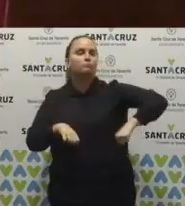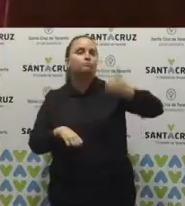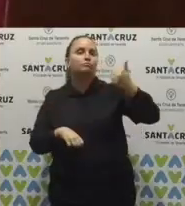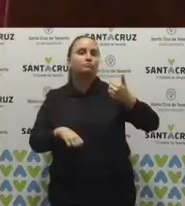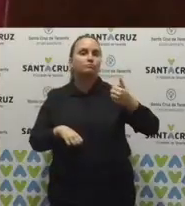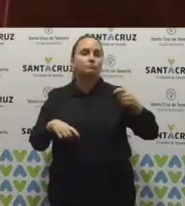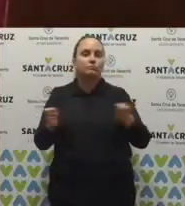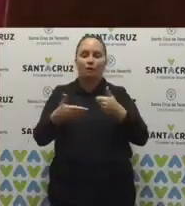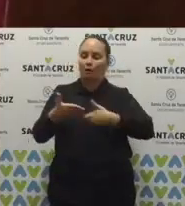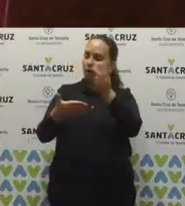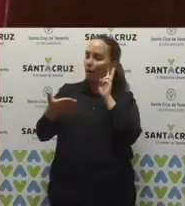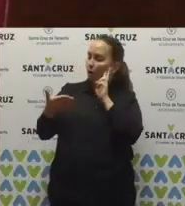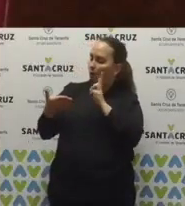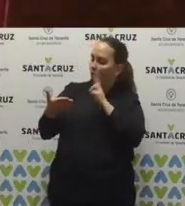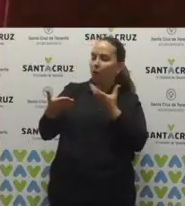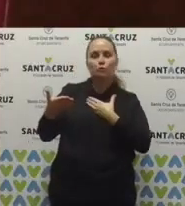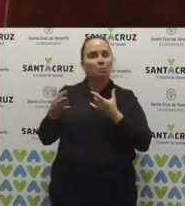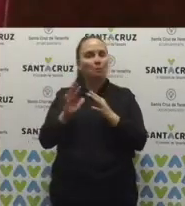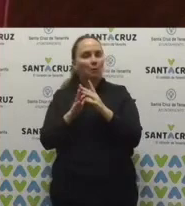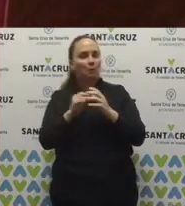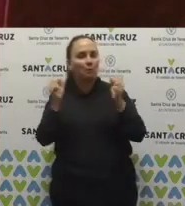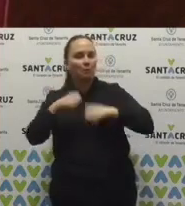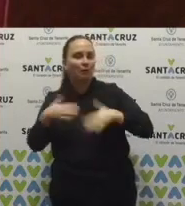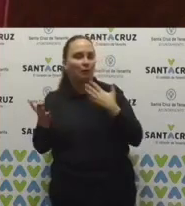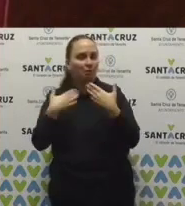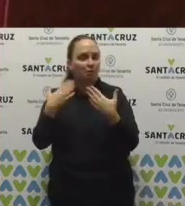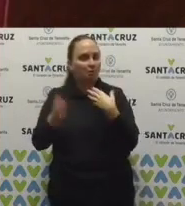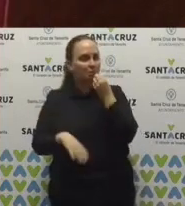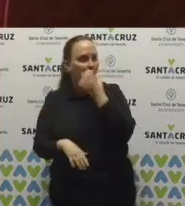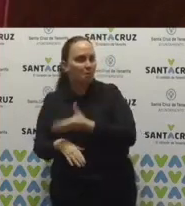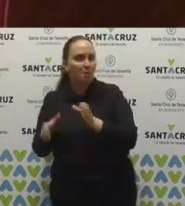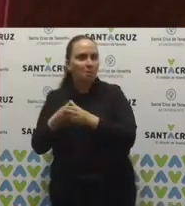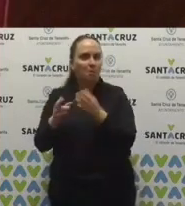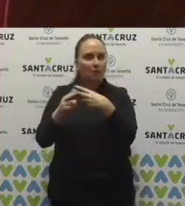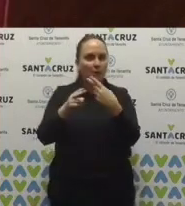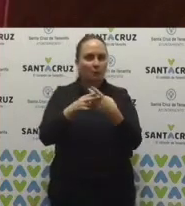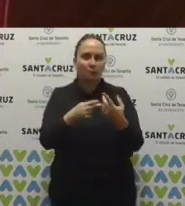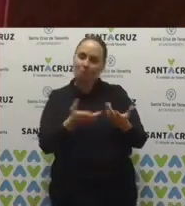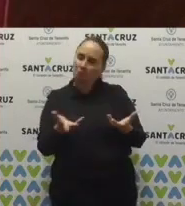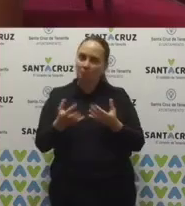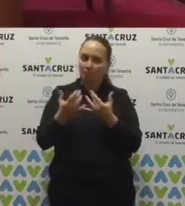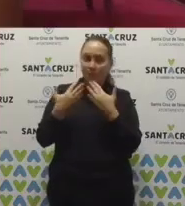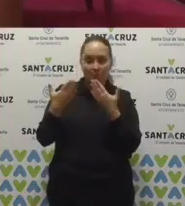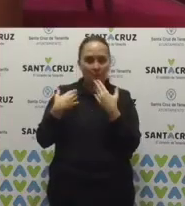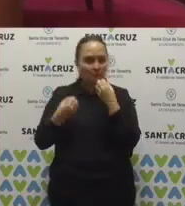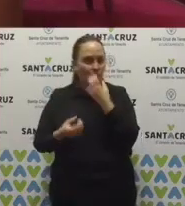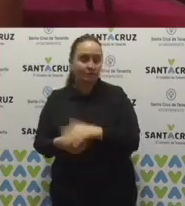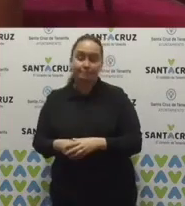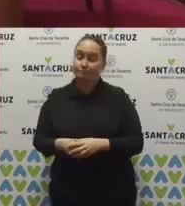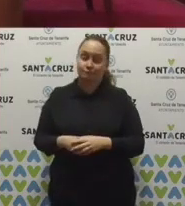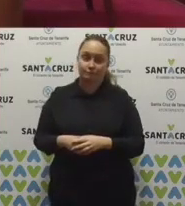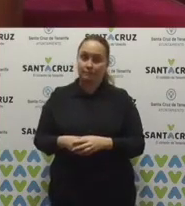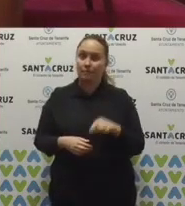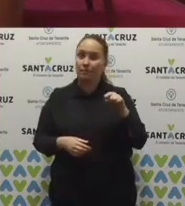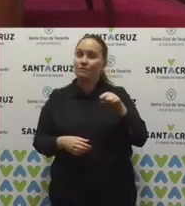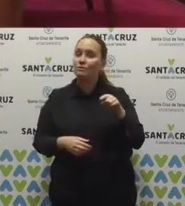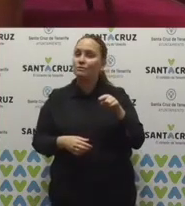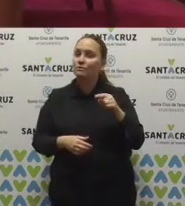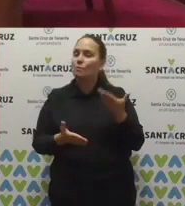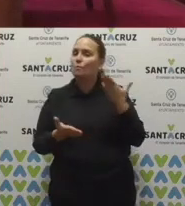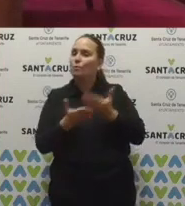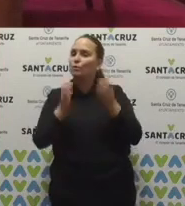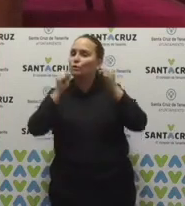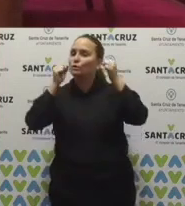y que buen rollito hay en este ayuntamiento que bien se llevan los partidos políticos pero resulta que es que esa moción institucional nace de un acuerdo anterior